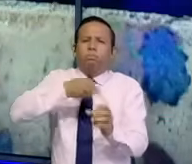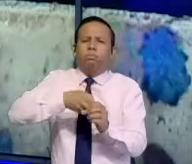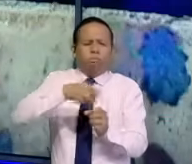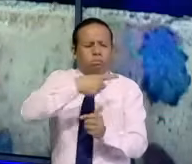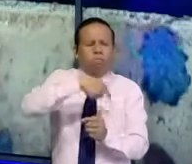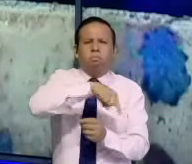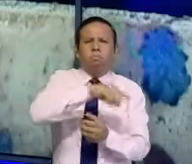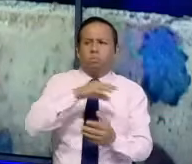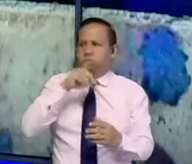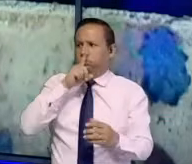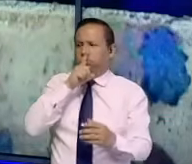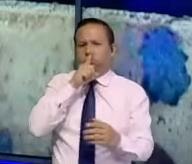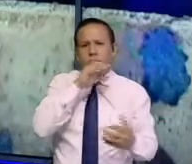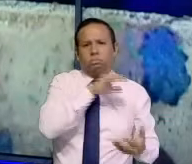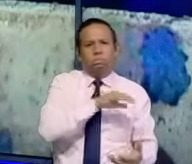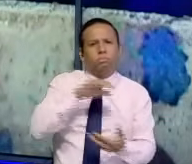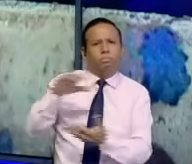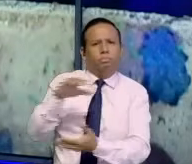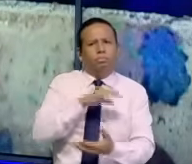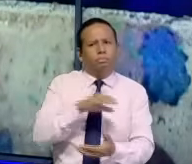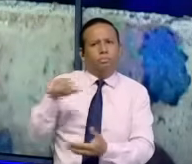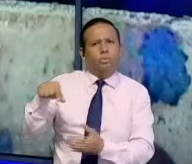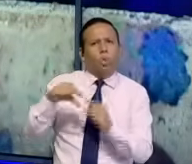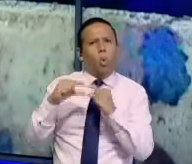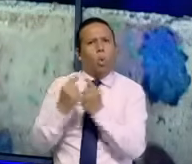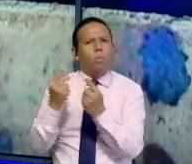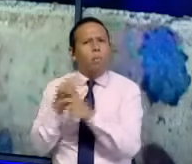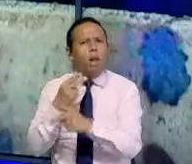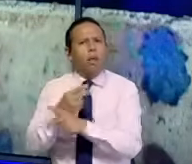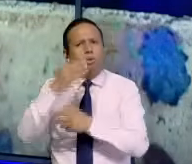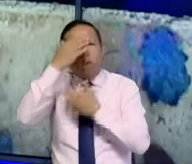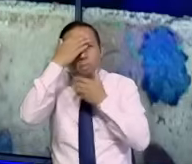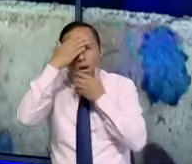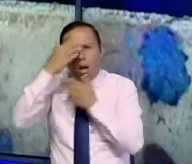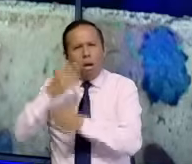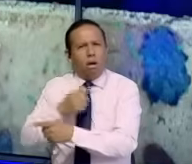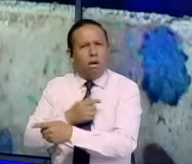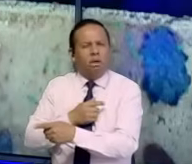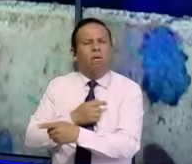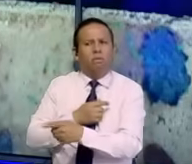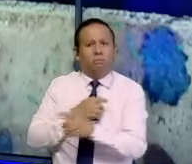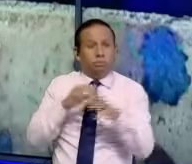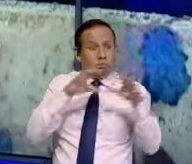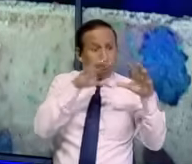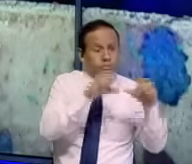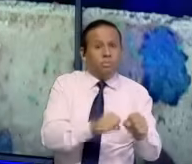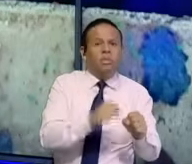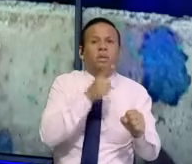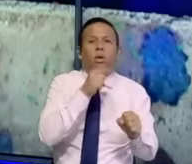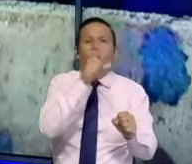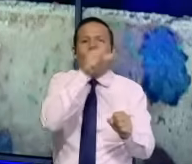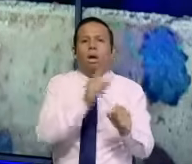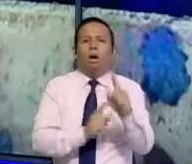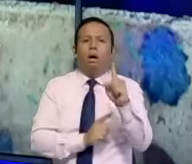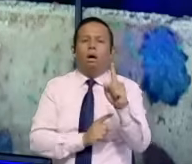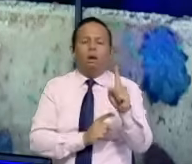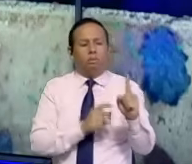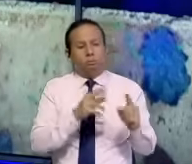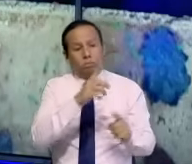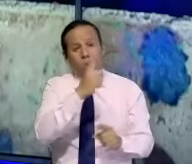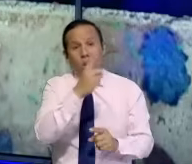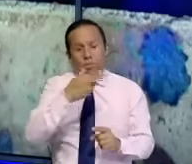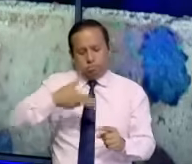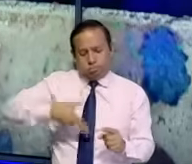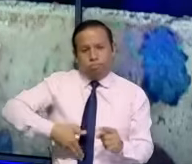para abastecer a organizaciones narcodelictivas. En la operación se logró aprehender a un ciudadano, incautar un arma de fuego y seis